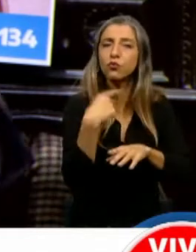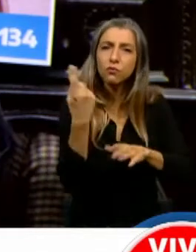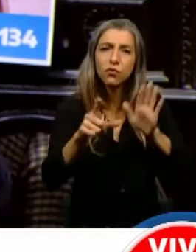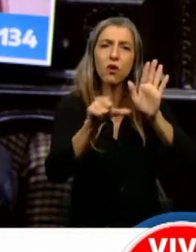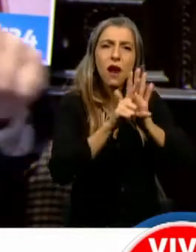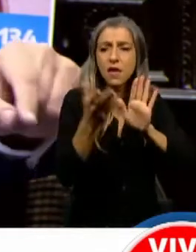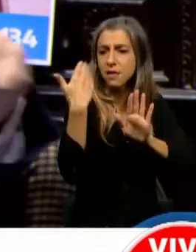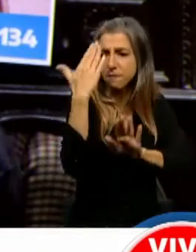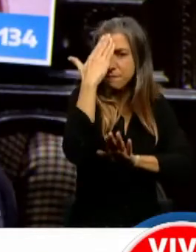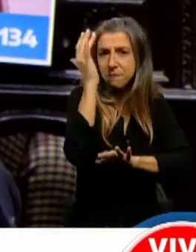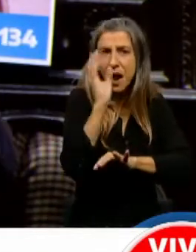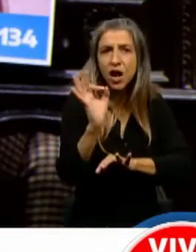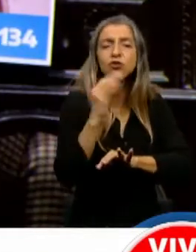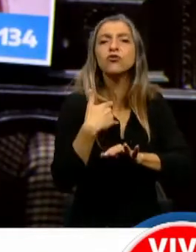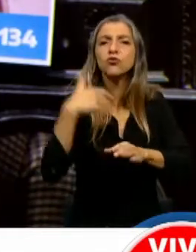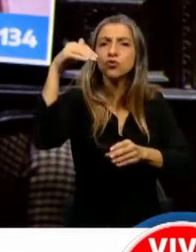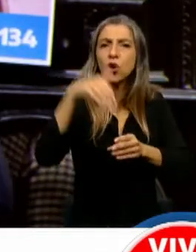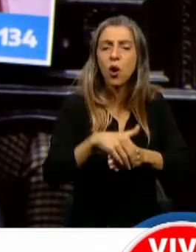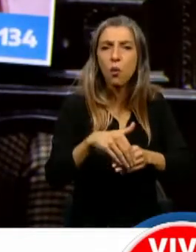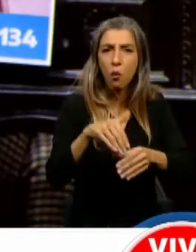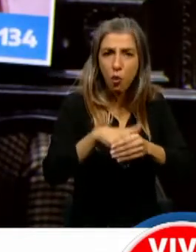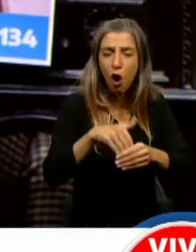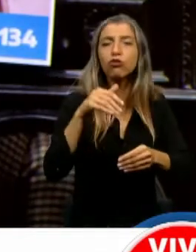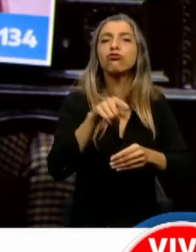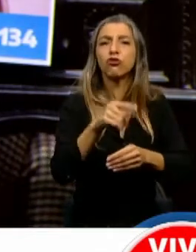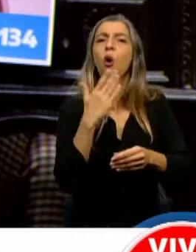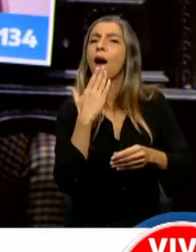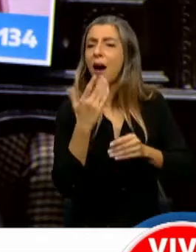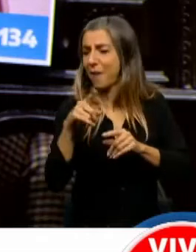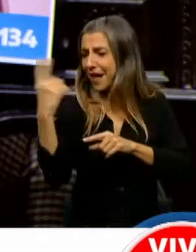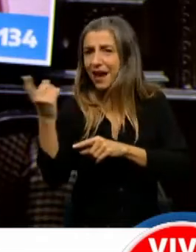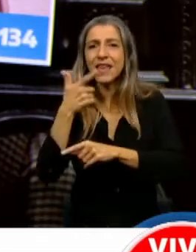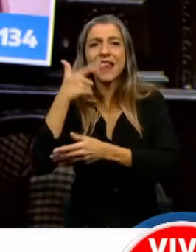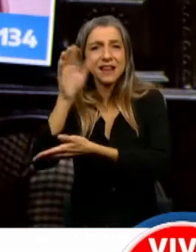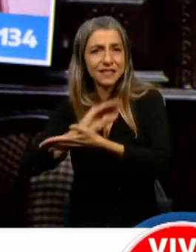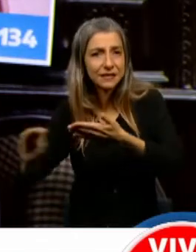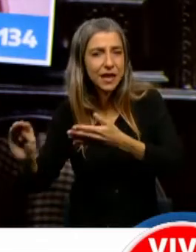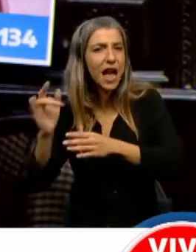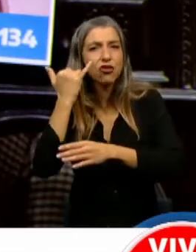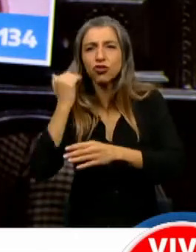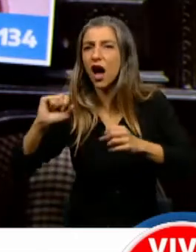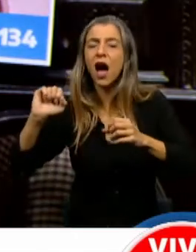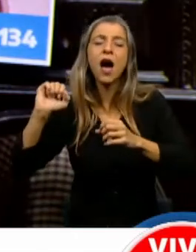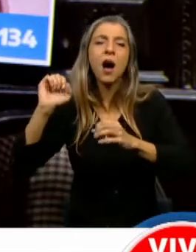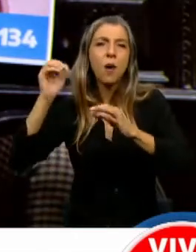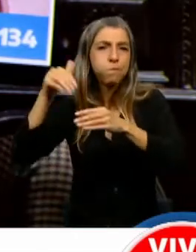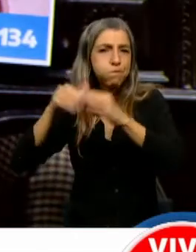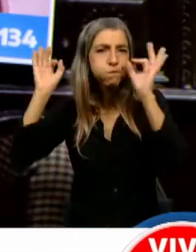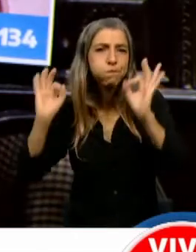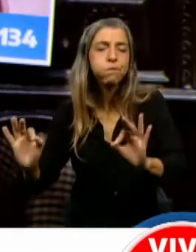en marzo en este Congreso, en abril en la otra Cámara, que demoró la reglamentación y generó un problema